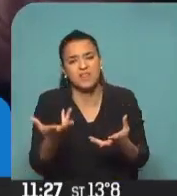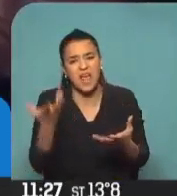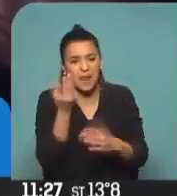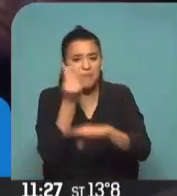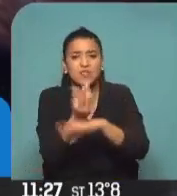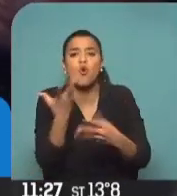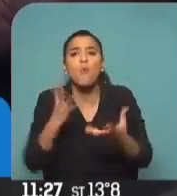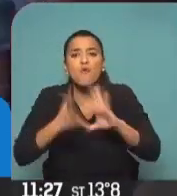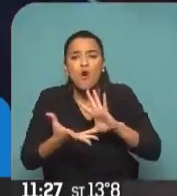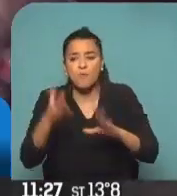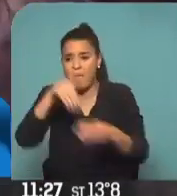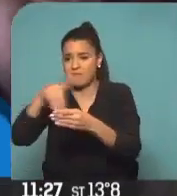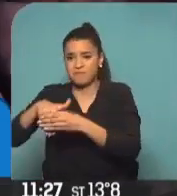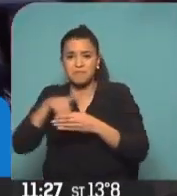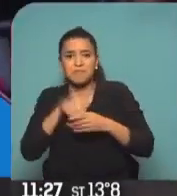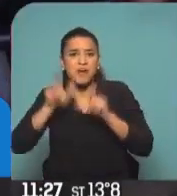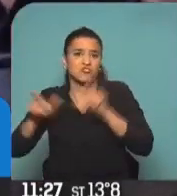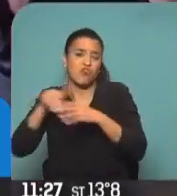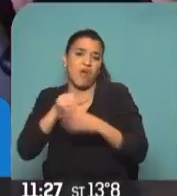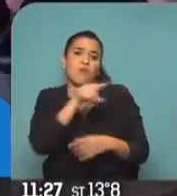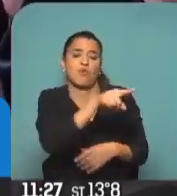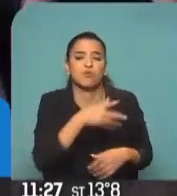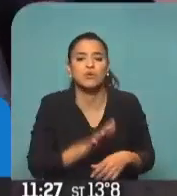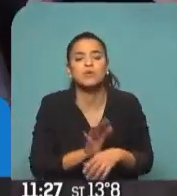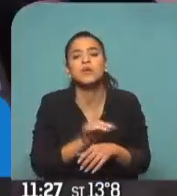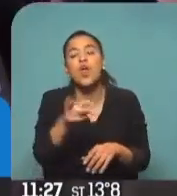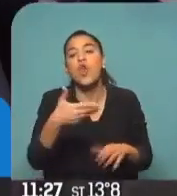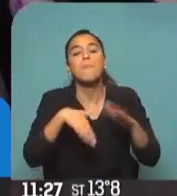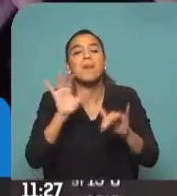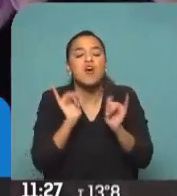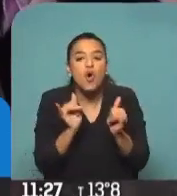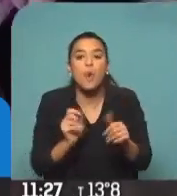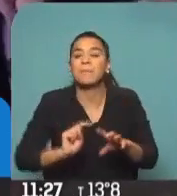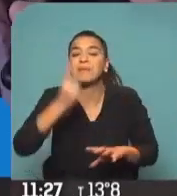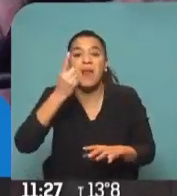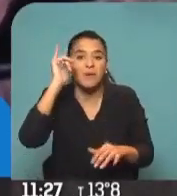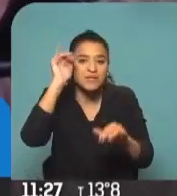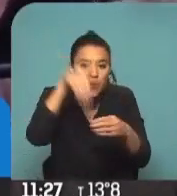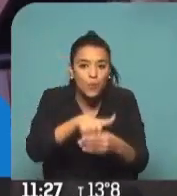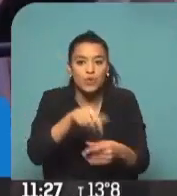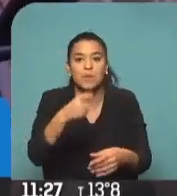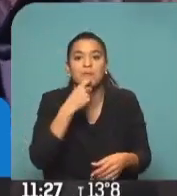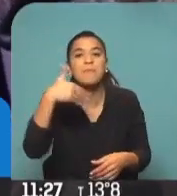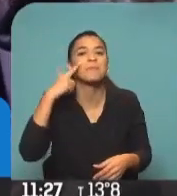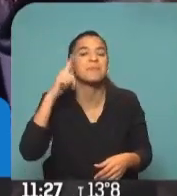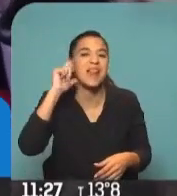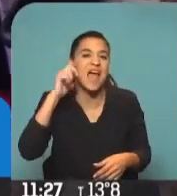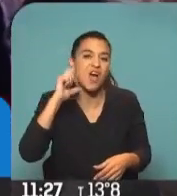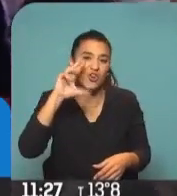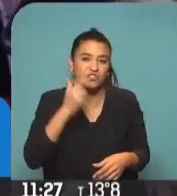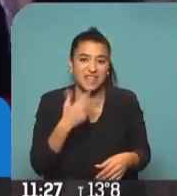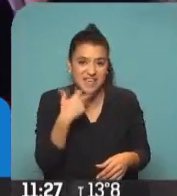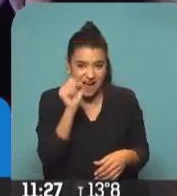partir del voto popular. Los millennials, los centennials, los más jóvenes, los que votan por primera vez, siendo el caso de Milagros, de su